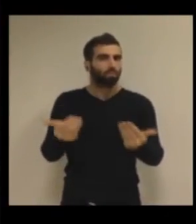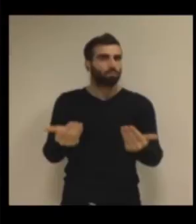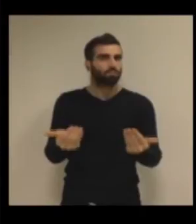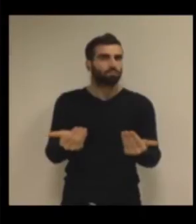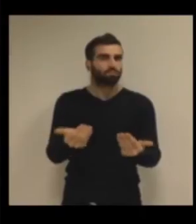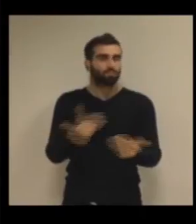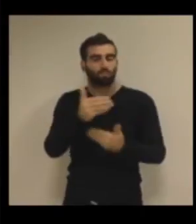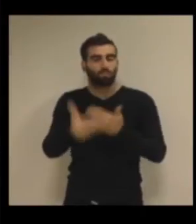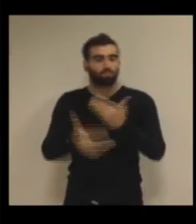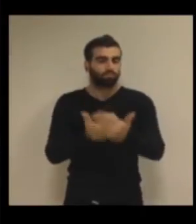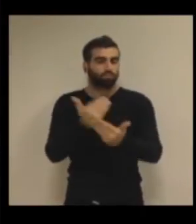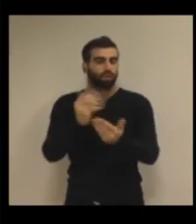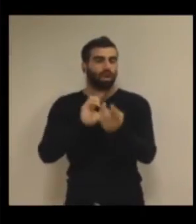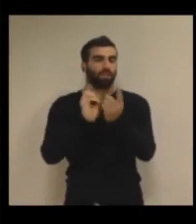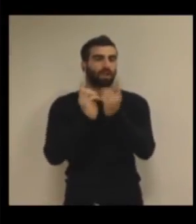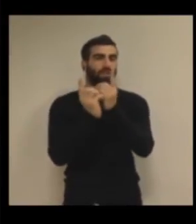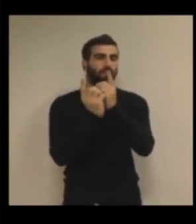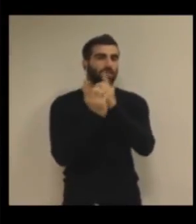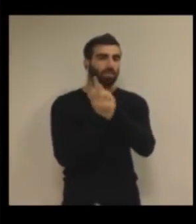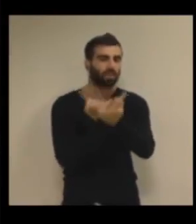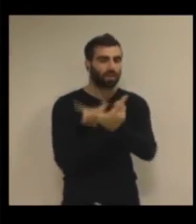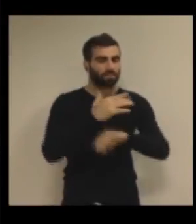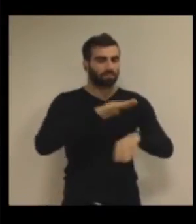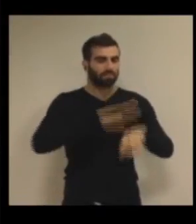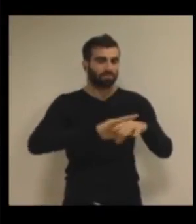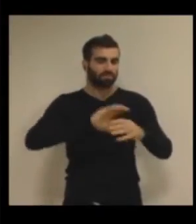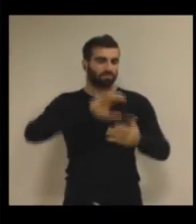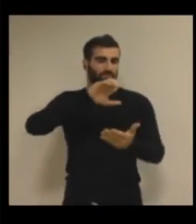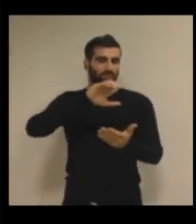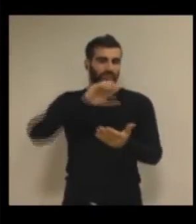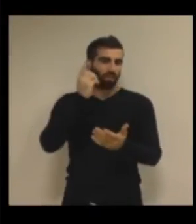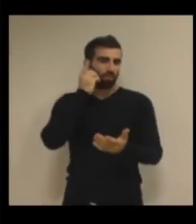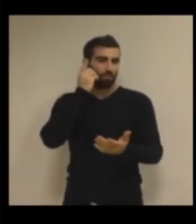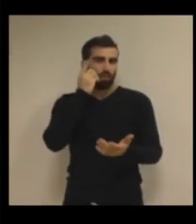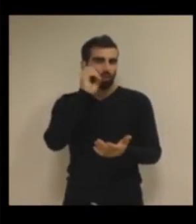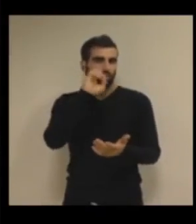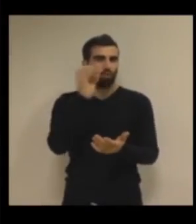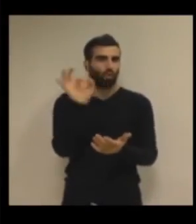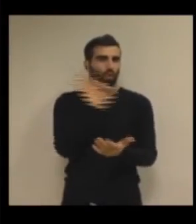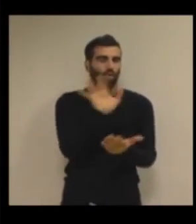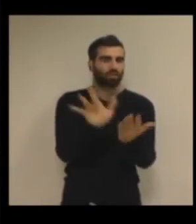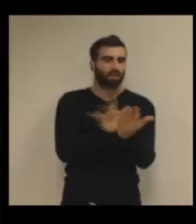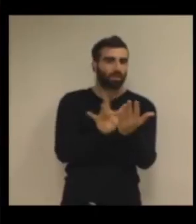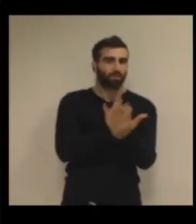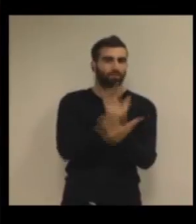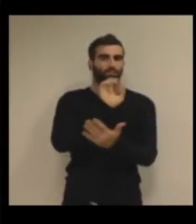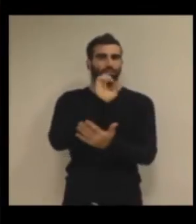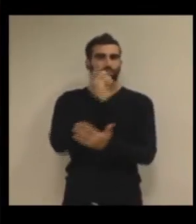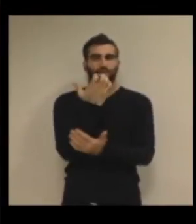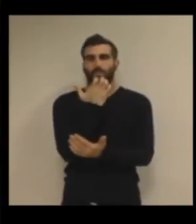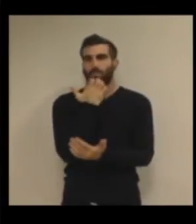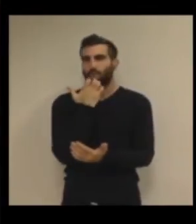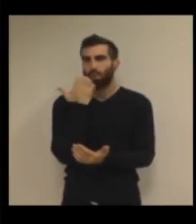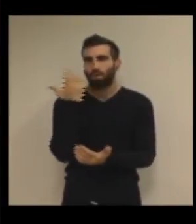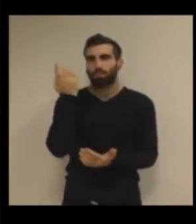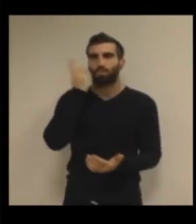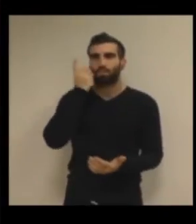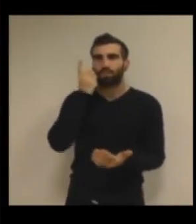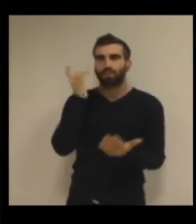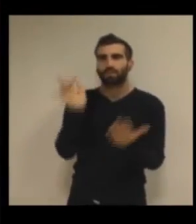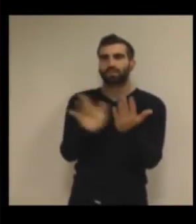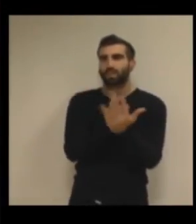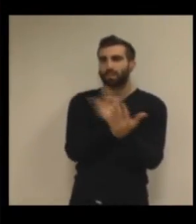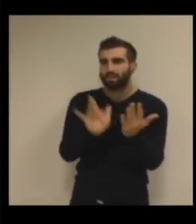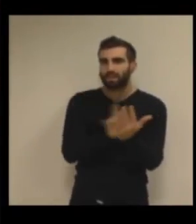de artefacto. Pero en cuanto a tu pregunta de los dispositivos móviles, tabletas y